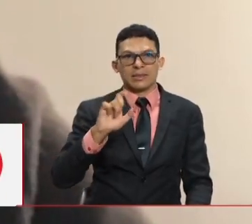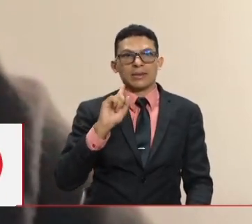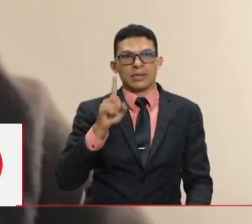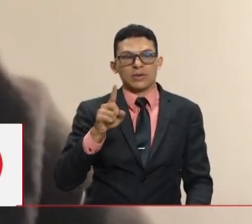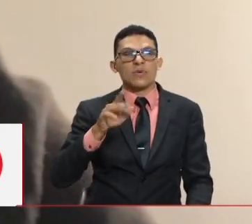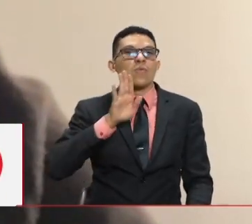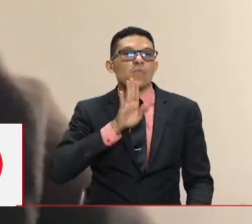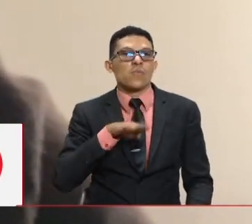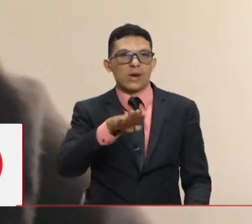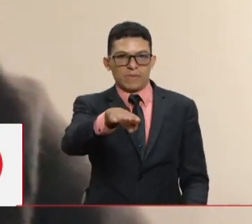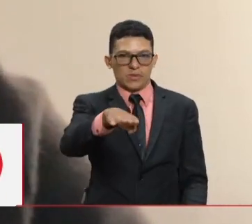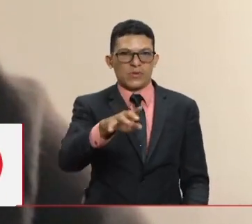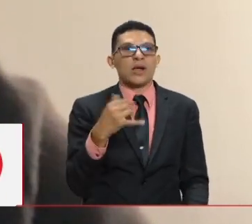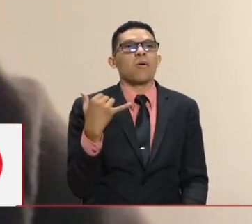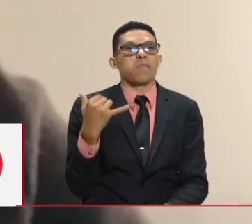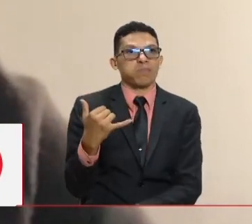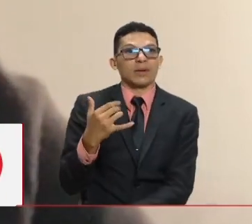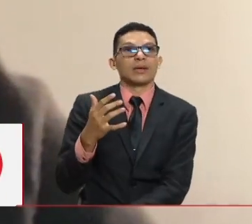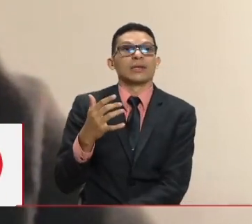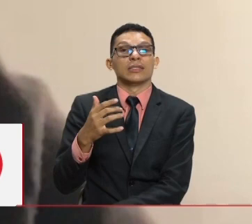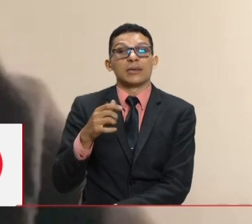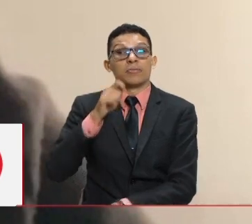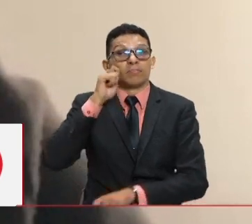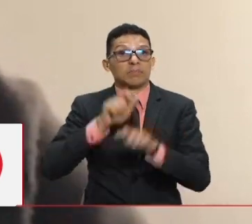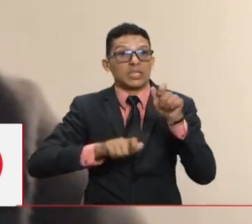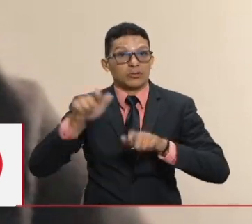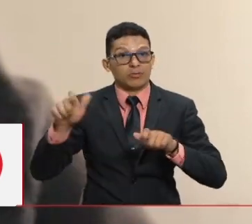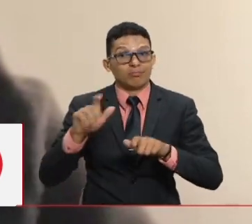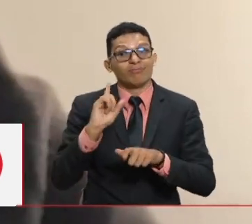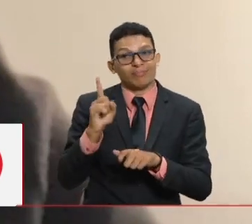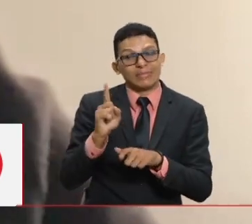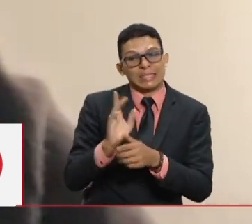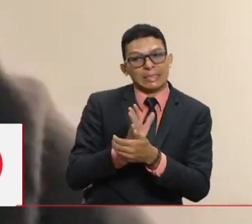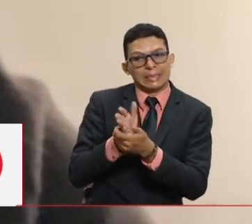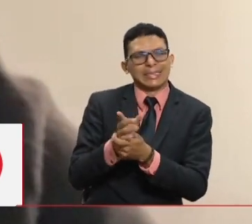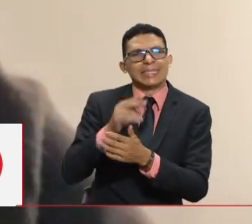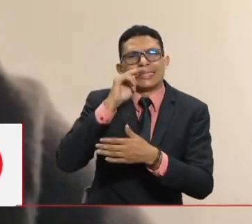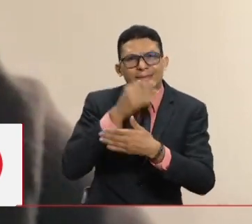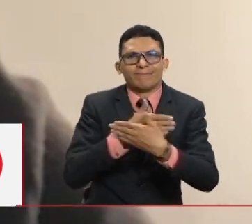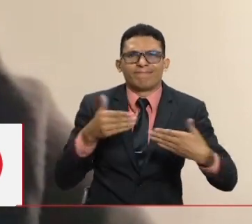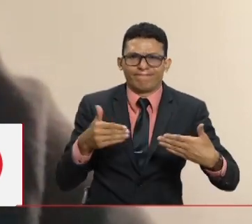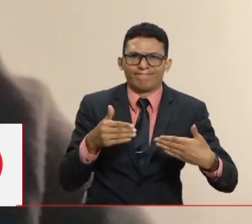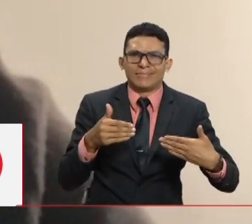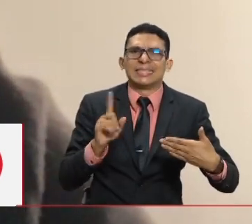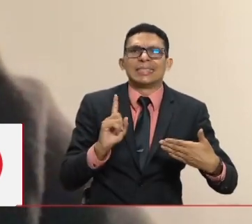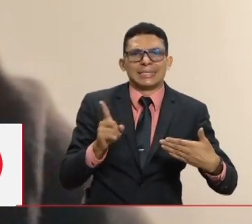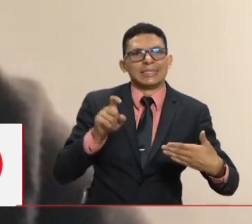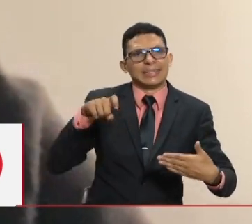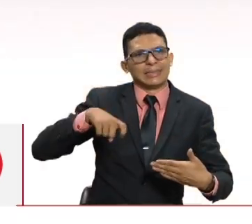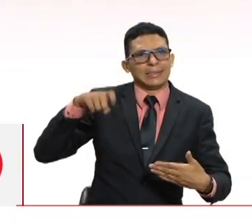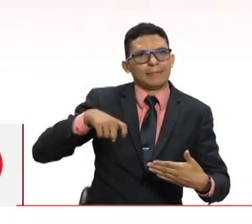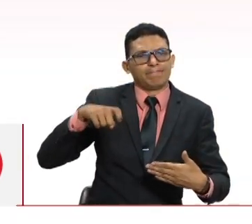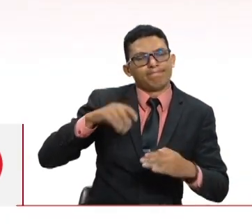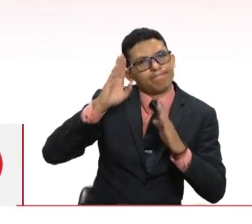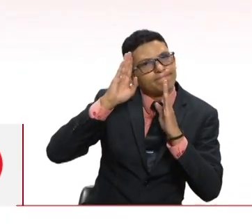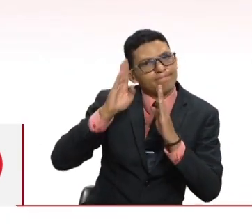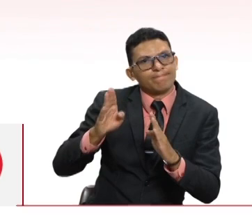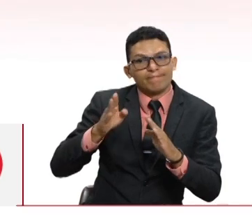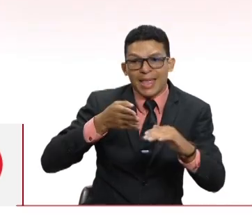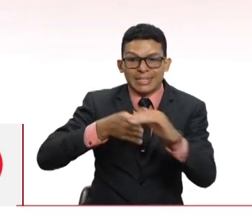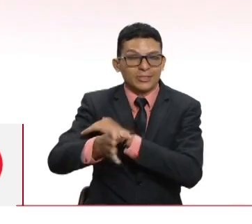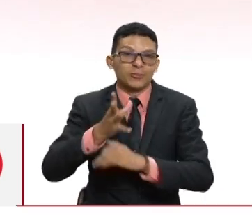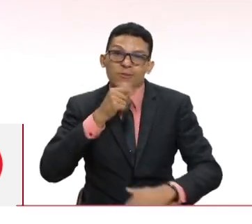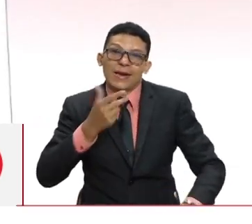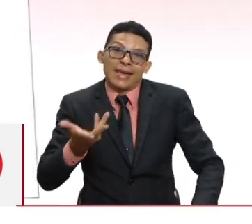de Buenaventura, donde hay pacientes especialmente pediátricos que requieren de una atención que no tienen el